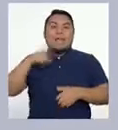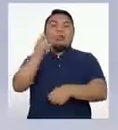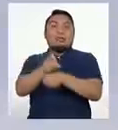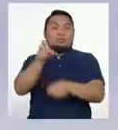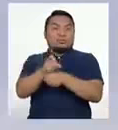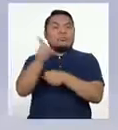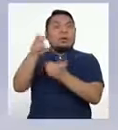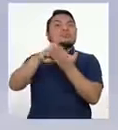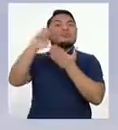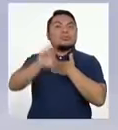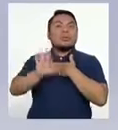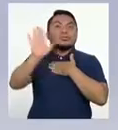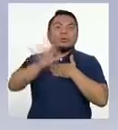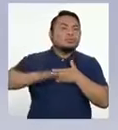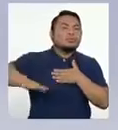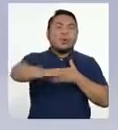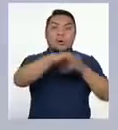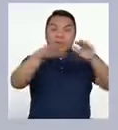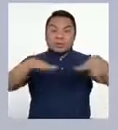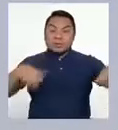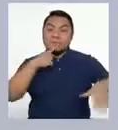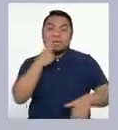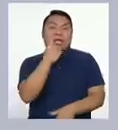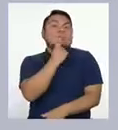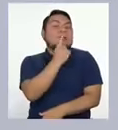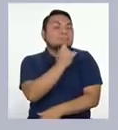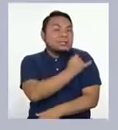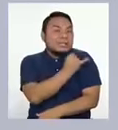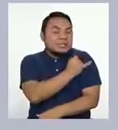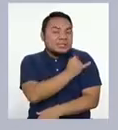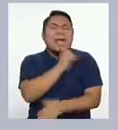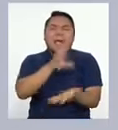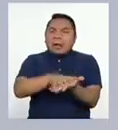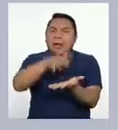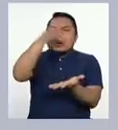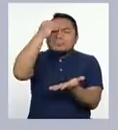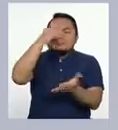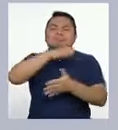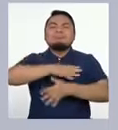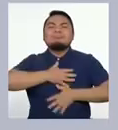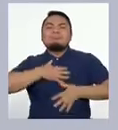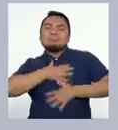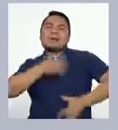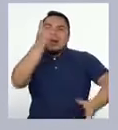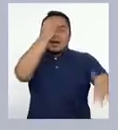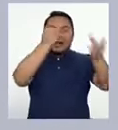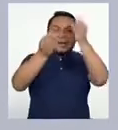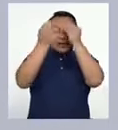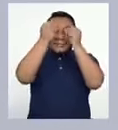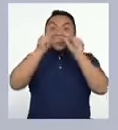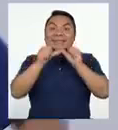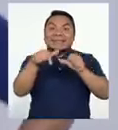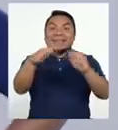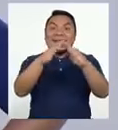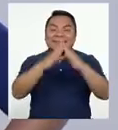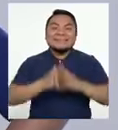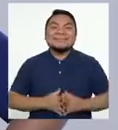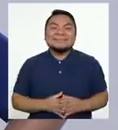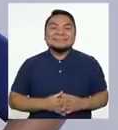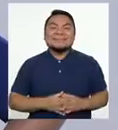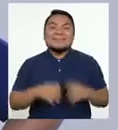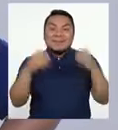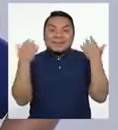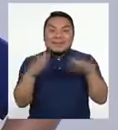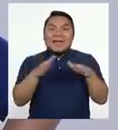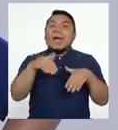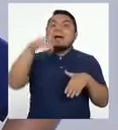para que niñas y niños de educación inicial disfruten de experiencias divertidas para continuar aprendiendo en casa. Es